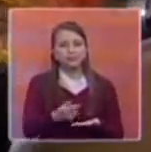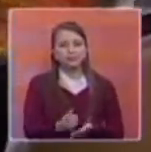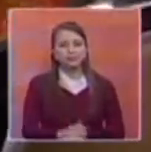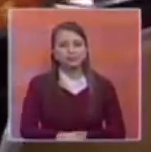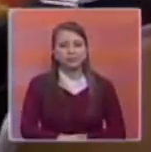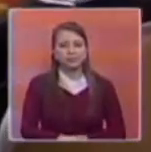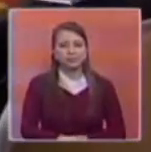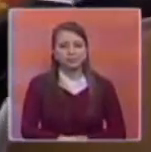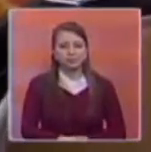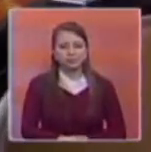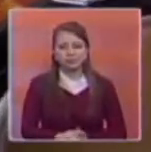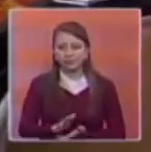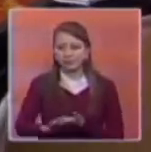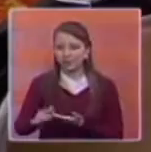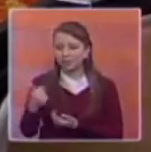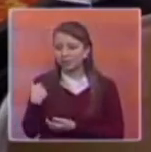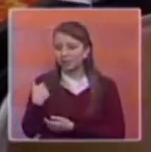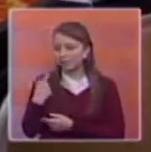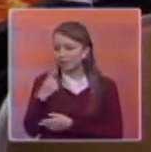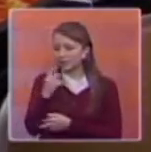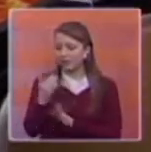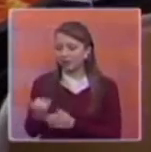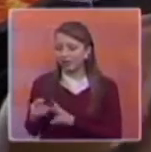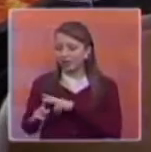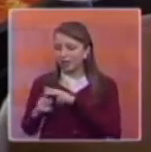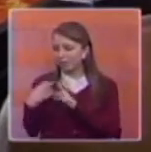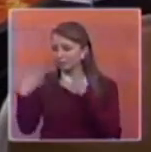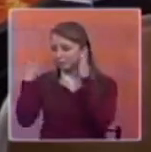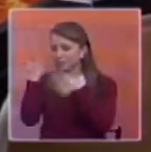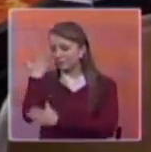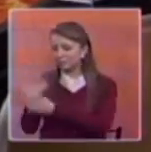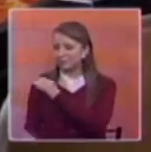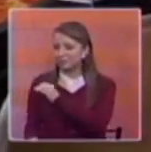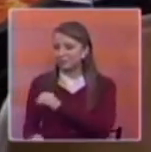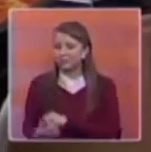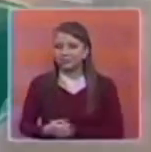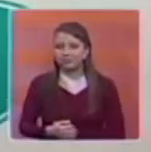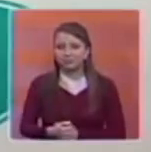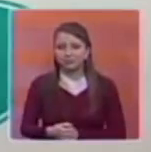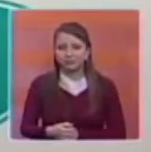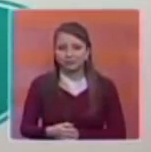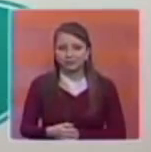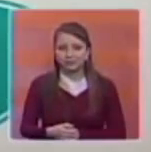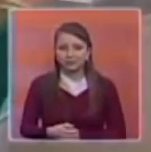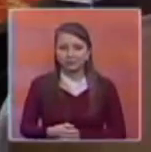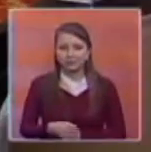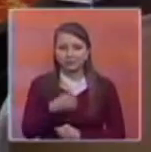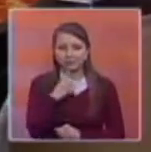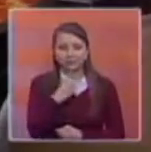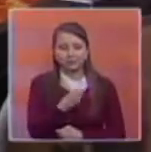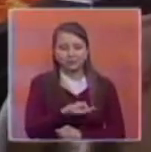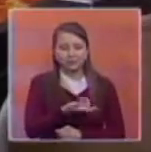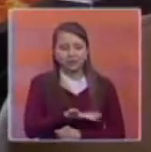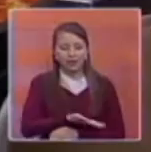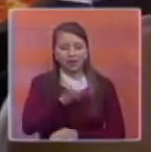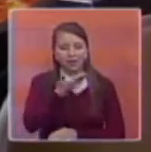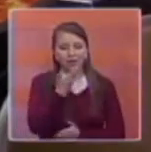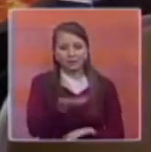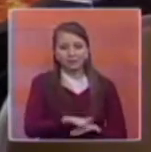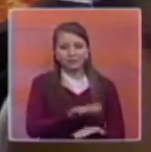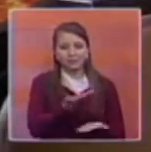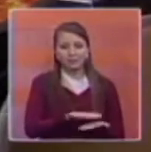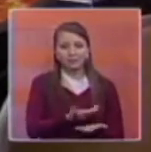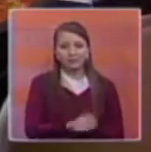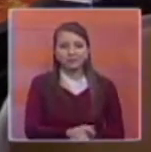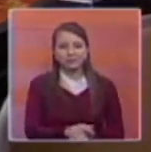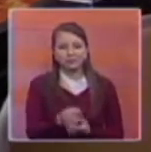se me va a cocinar. ¿Qué nomás tiene ahí que no estaba aquí, recién llegué y no vi que no hemos puesto ahí? Ya voy a poner un poquito de caldo. Aquí tengo un refrito, Gardenia.